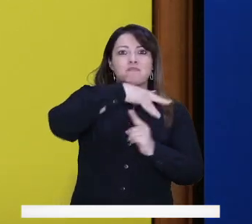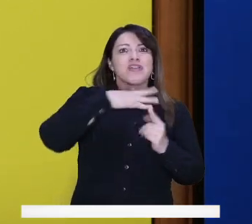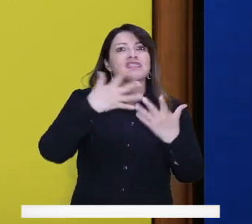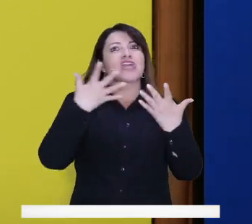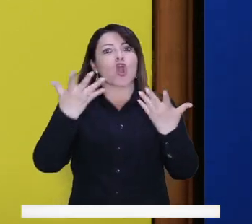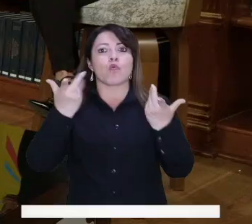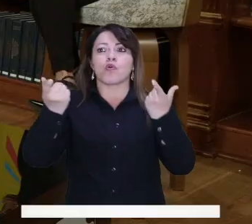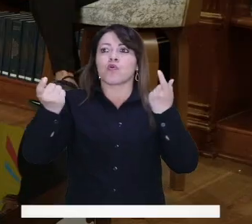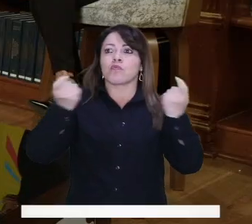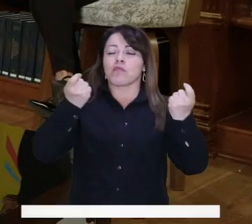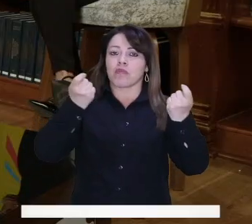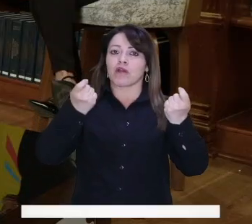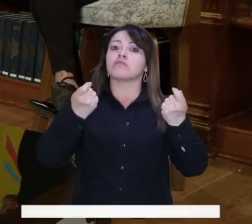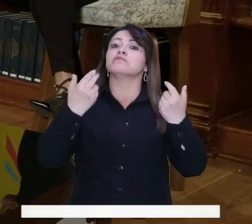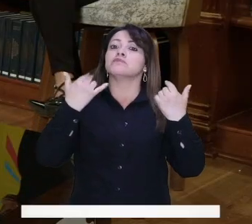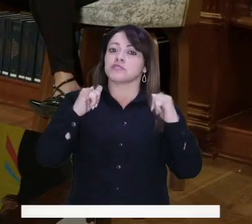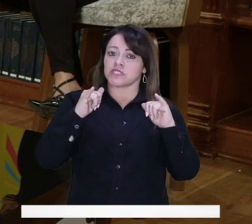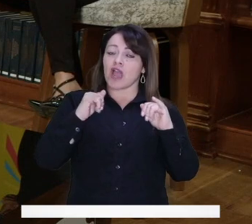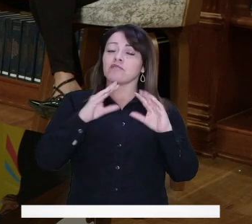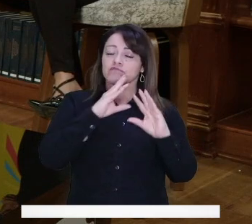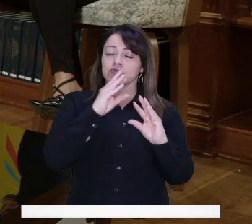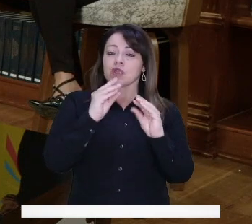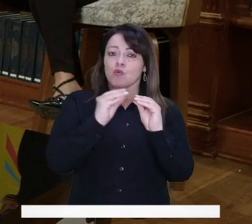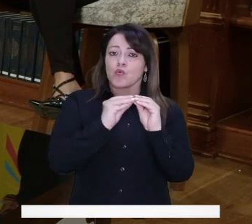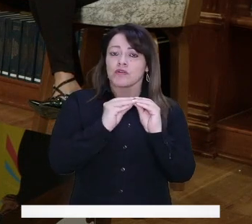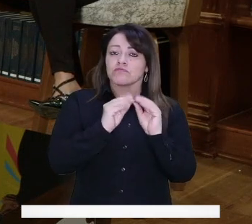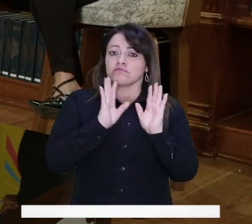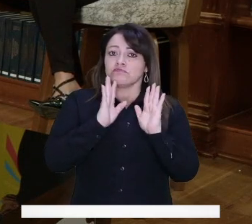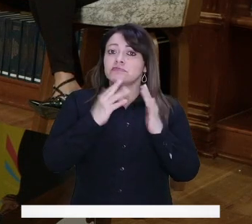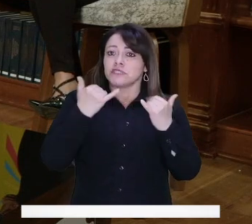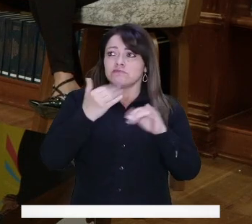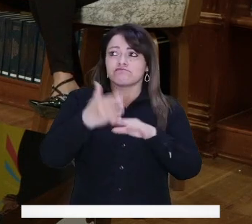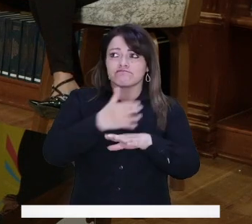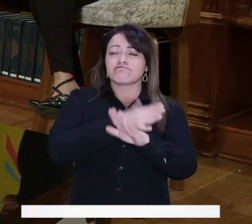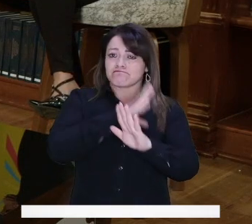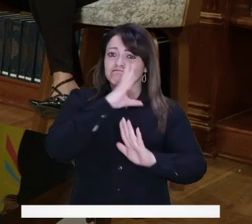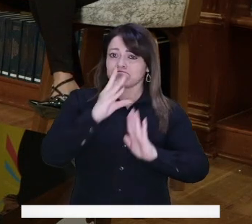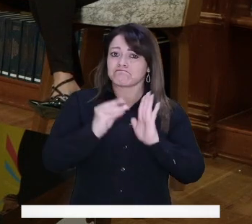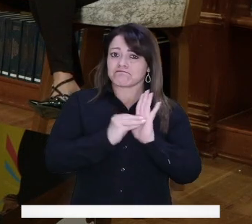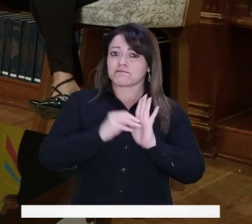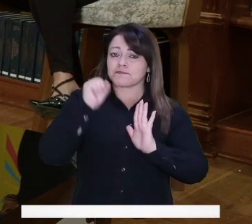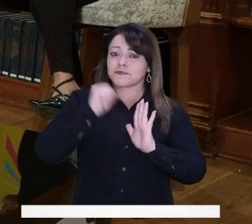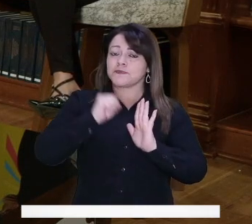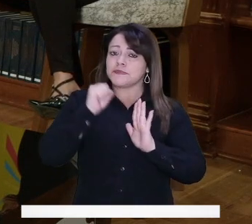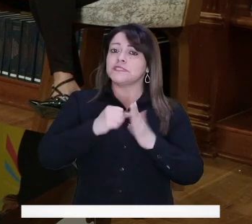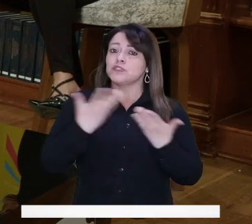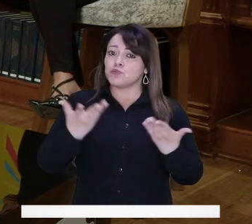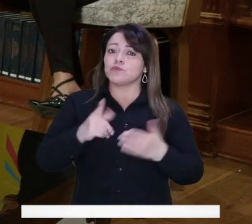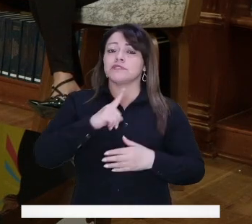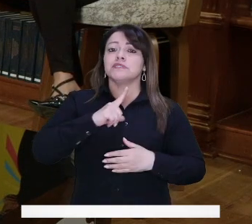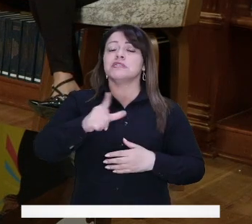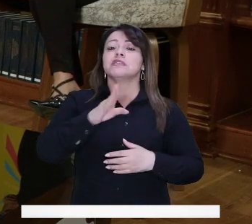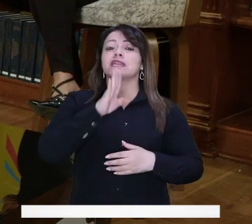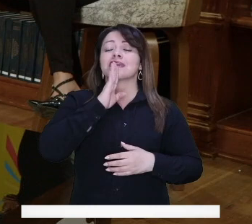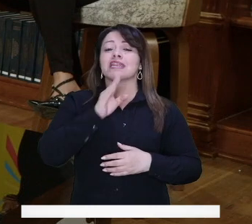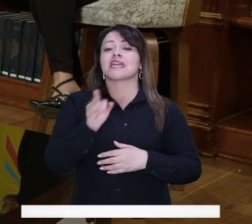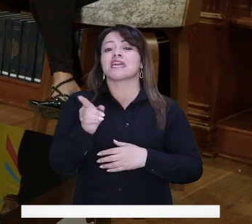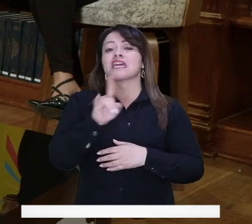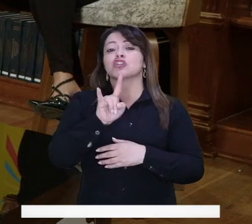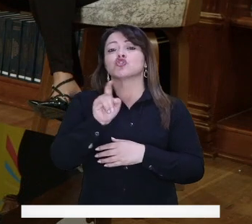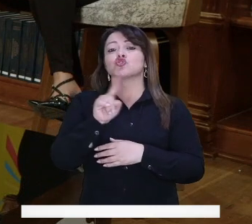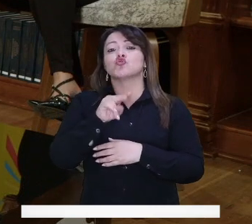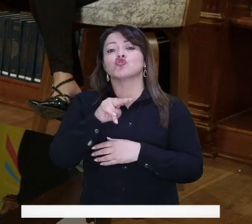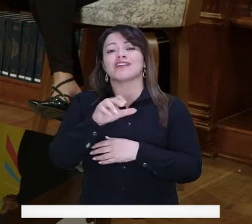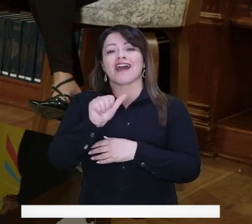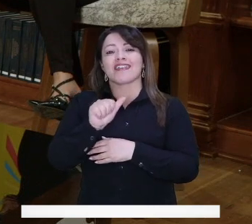medio ambiente. Aquí hay un proyecto, aquí hay un acuerdo que nosotros hicimos con el liderazgo de Susana